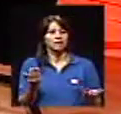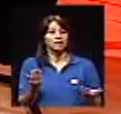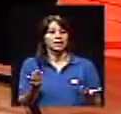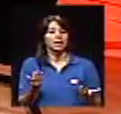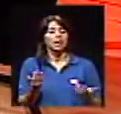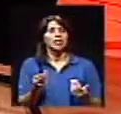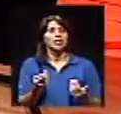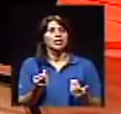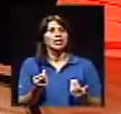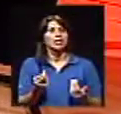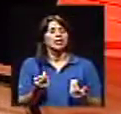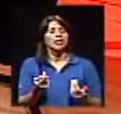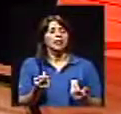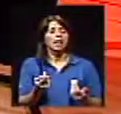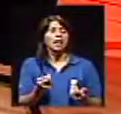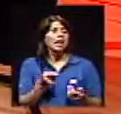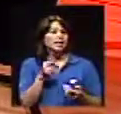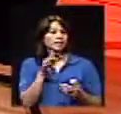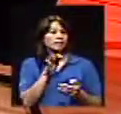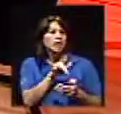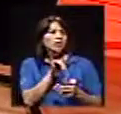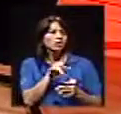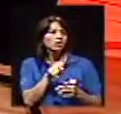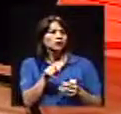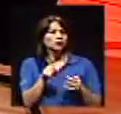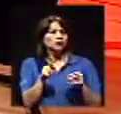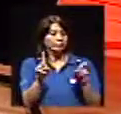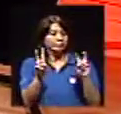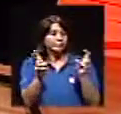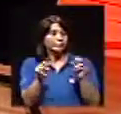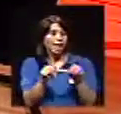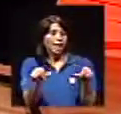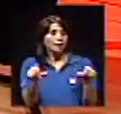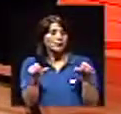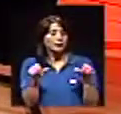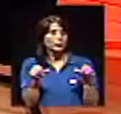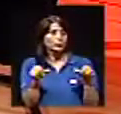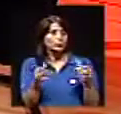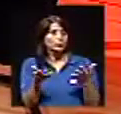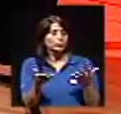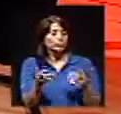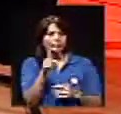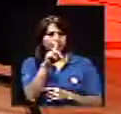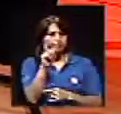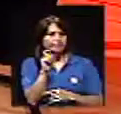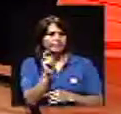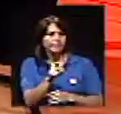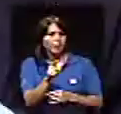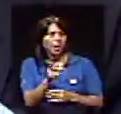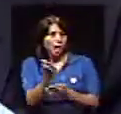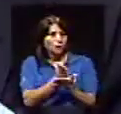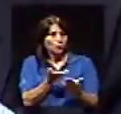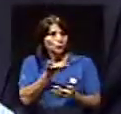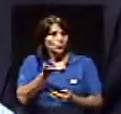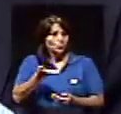que habría algunas cosas que en su agenda ya no